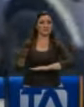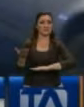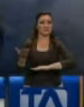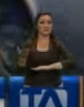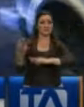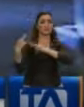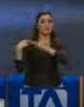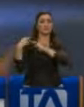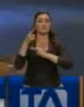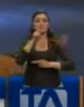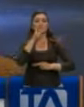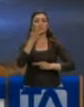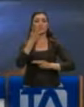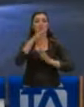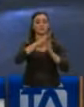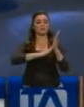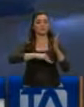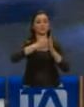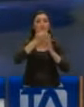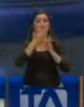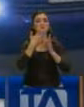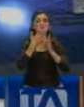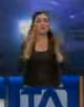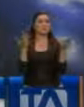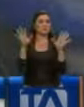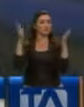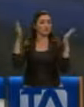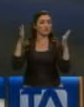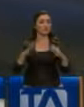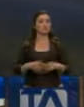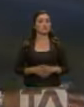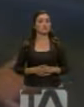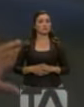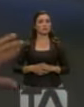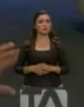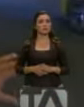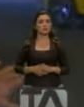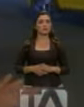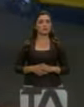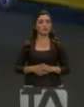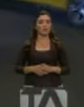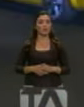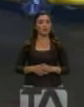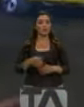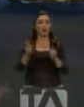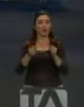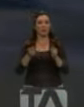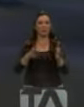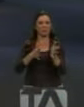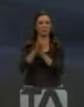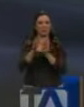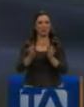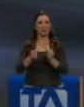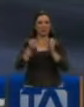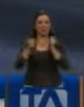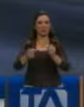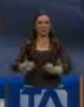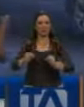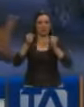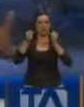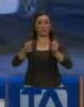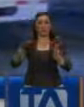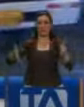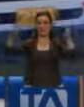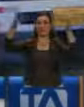compete señalizar. No está señalizado. Vienen soplados, se pasan y realmente mire, aquí hay muchas casas que se van